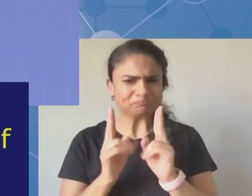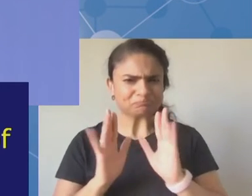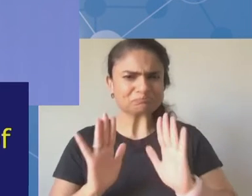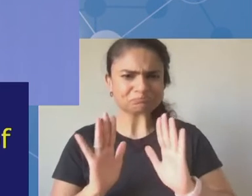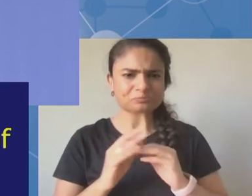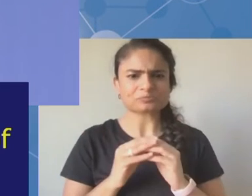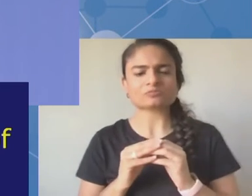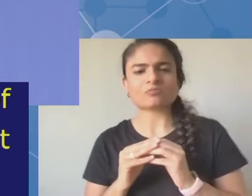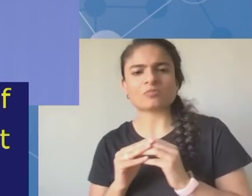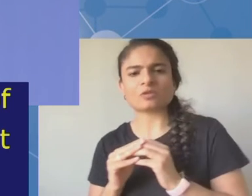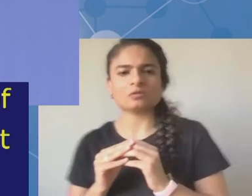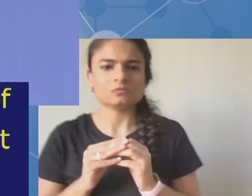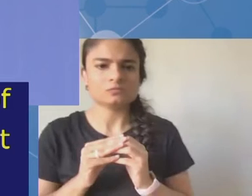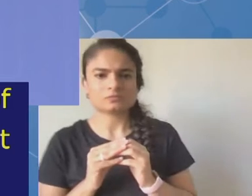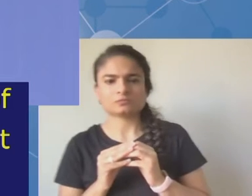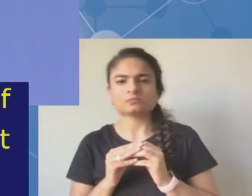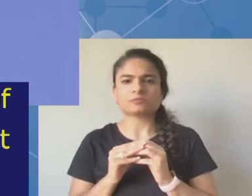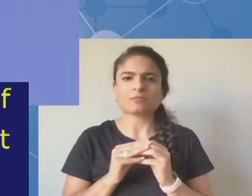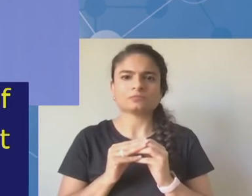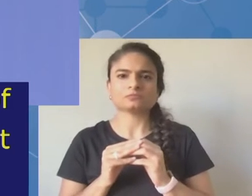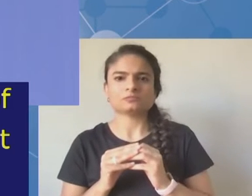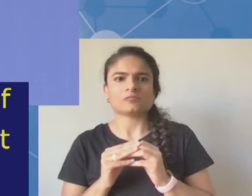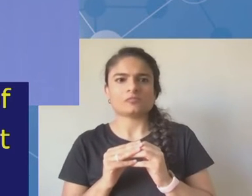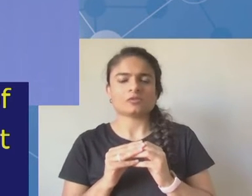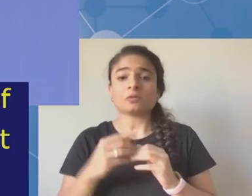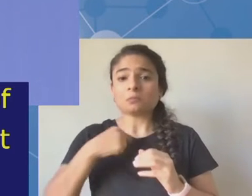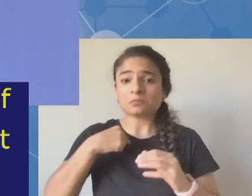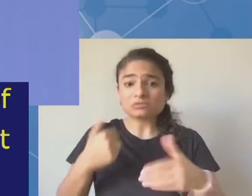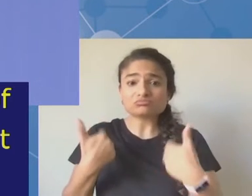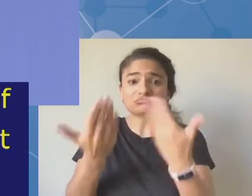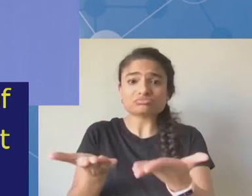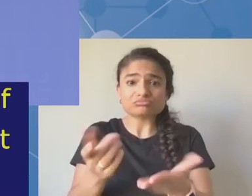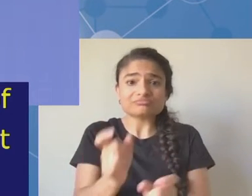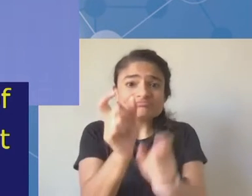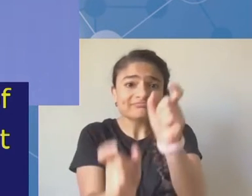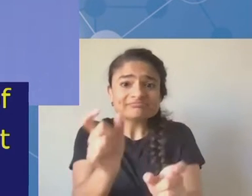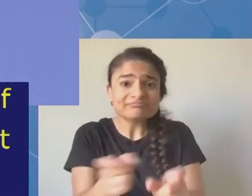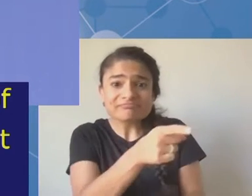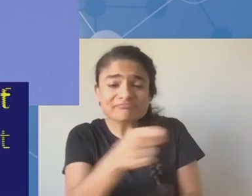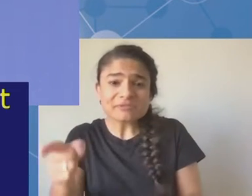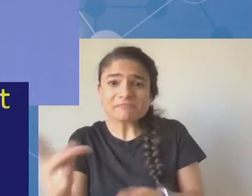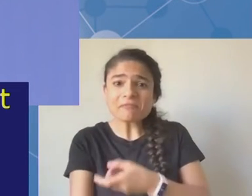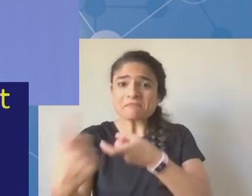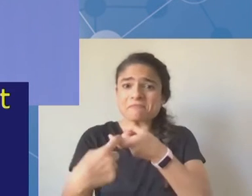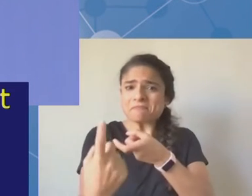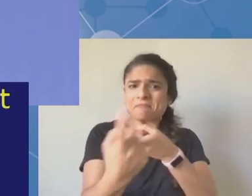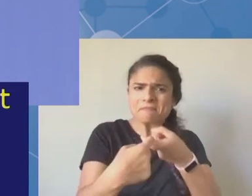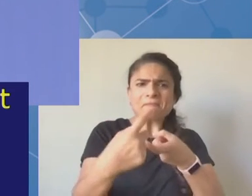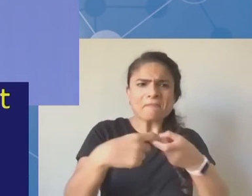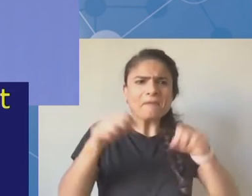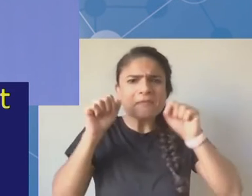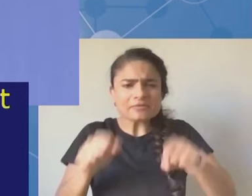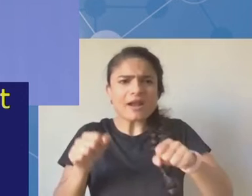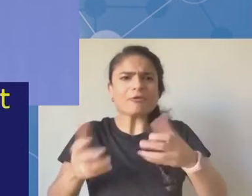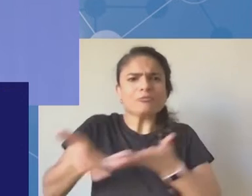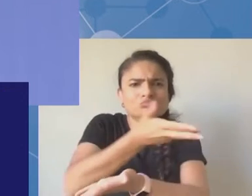a todas las personas que están aquí en Katowice y a las personas que están en línea. Esperamos sus comentarios. ¿Qué ha